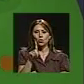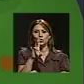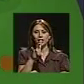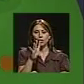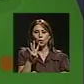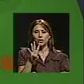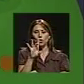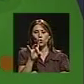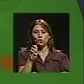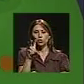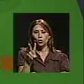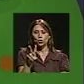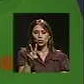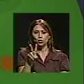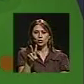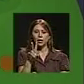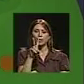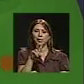2771-7482,